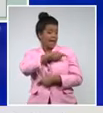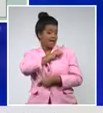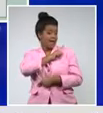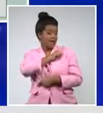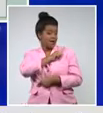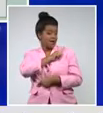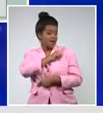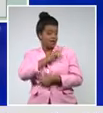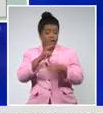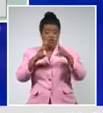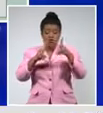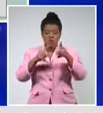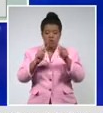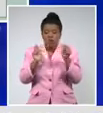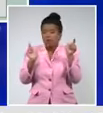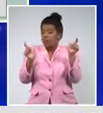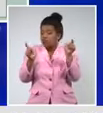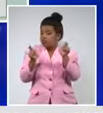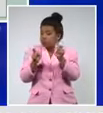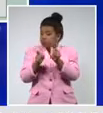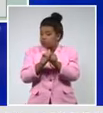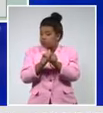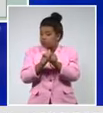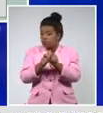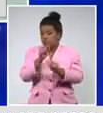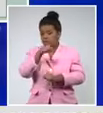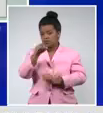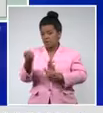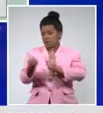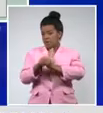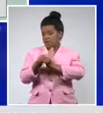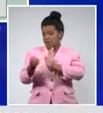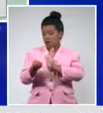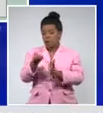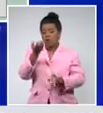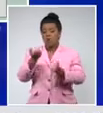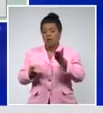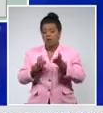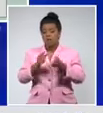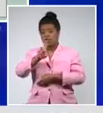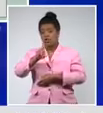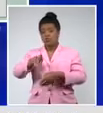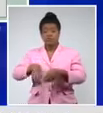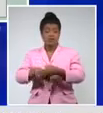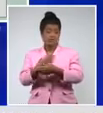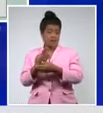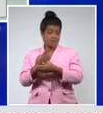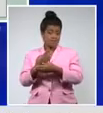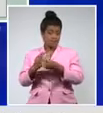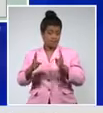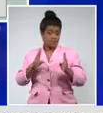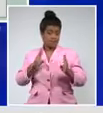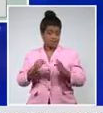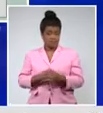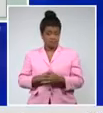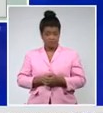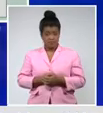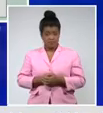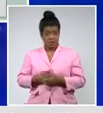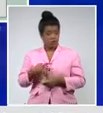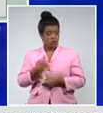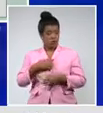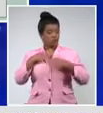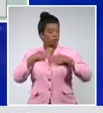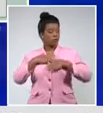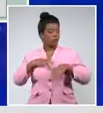de casos confirmados que hemos tenido en los últimos 21 días. Nada de confiar, pero de todas